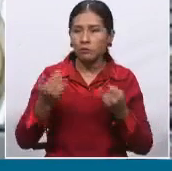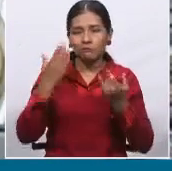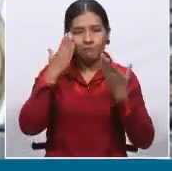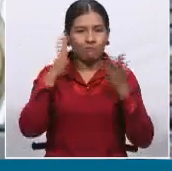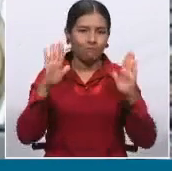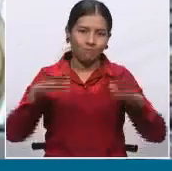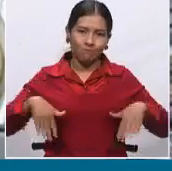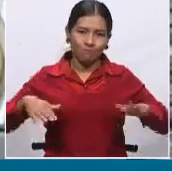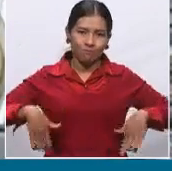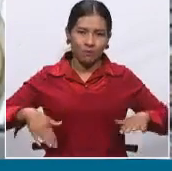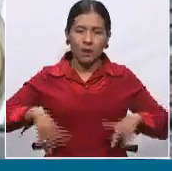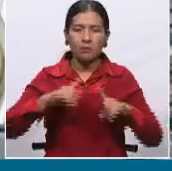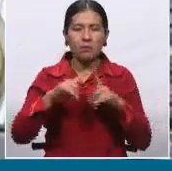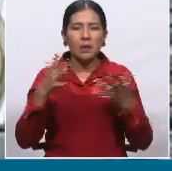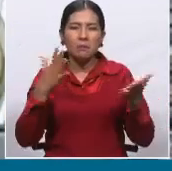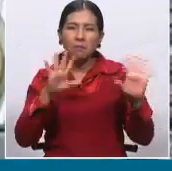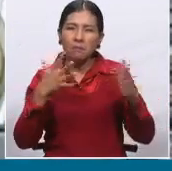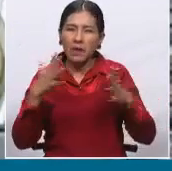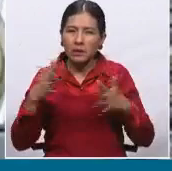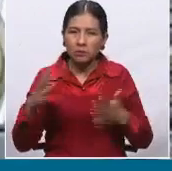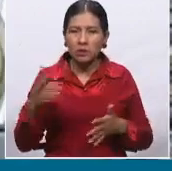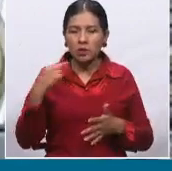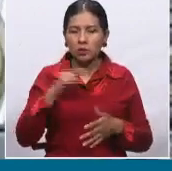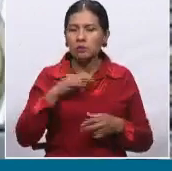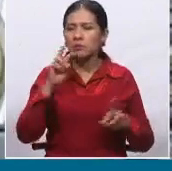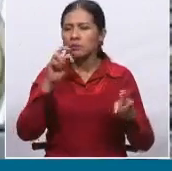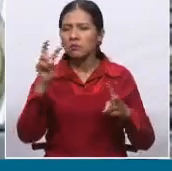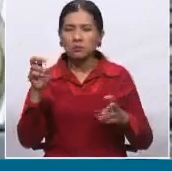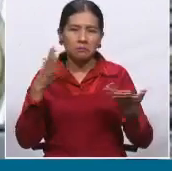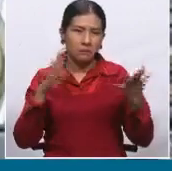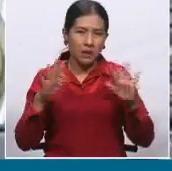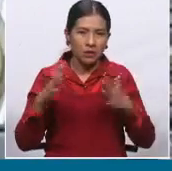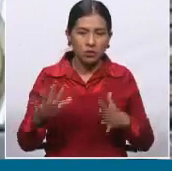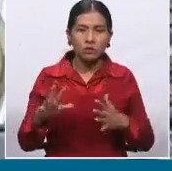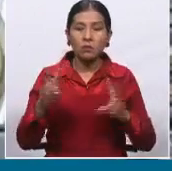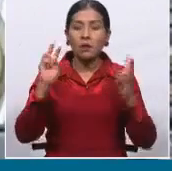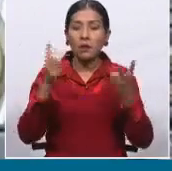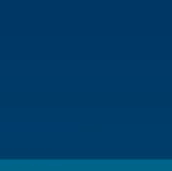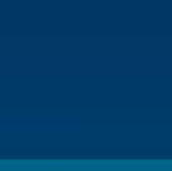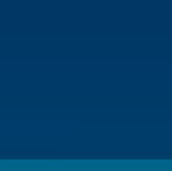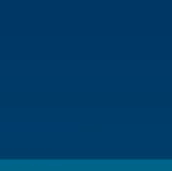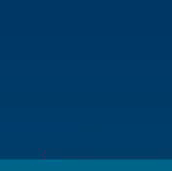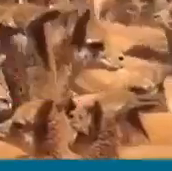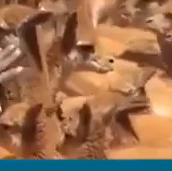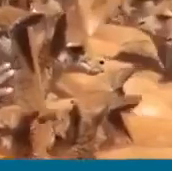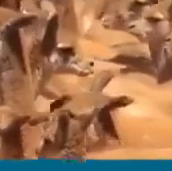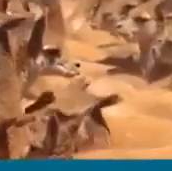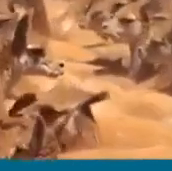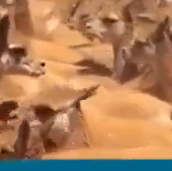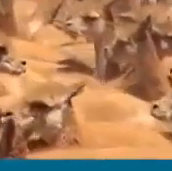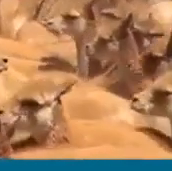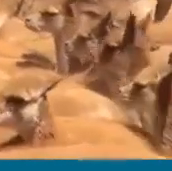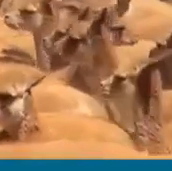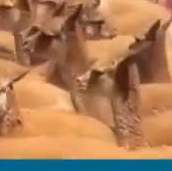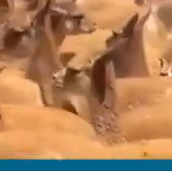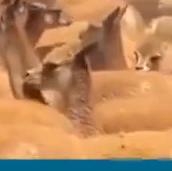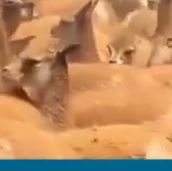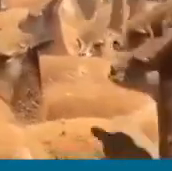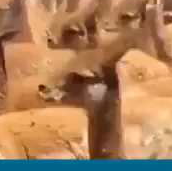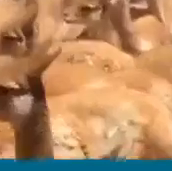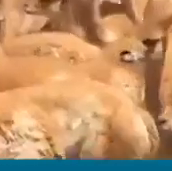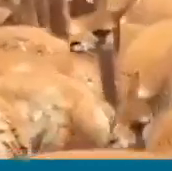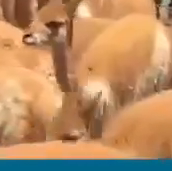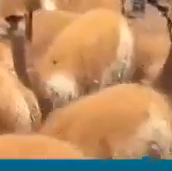lo menos los estudios nos han estado mostrando que en tema de llamas tenemos casi alrededor de 2 millones